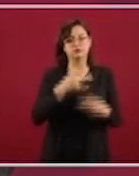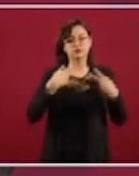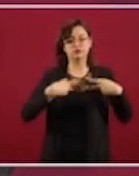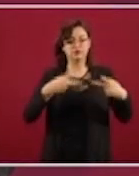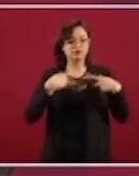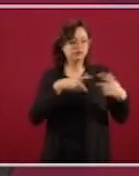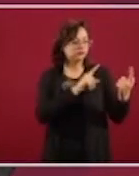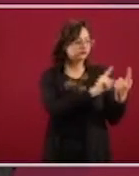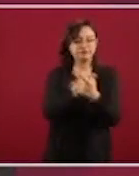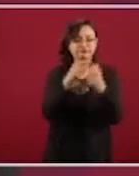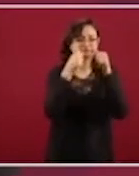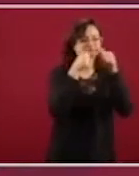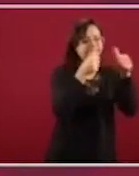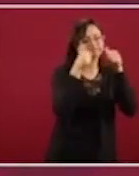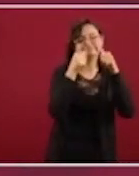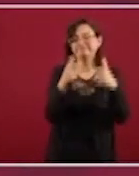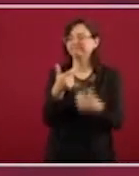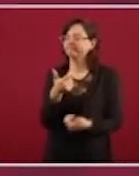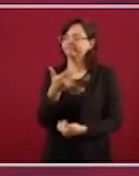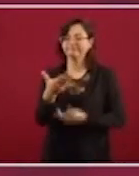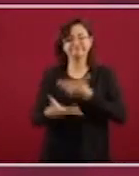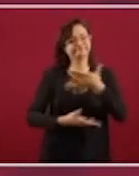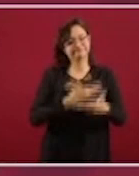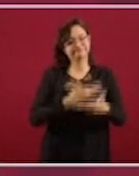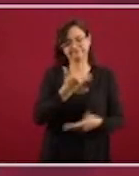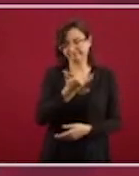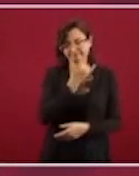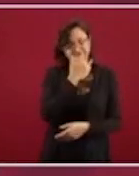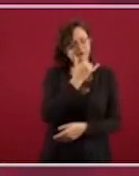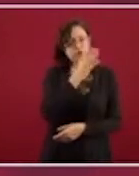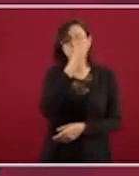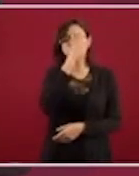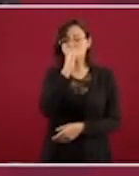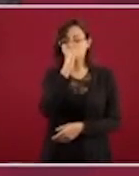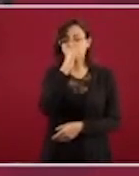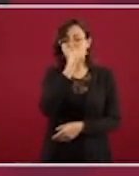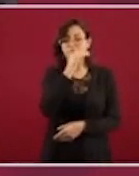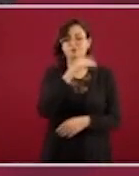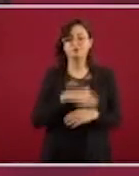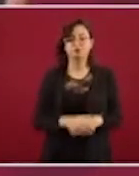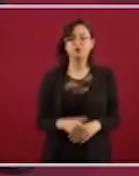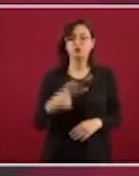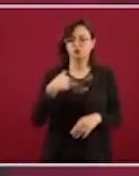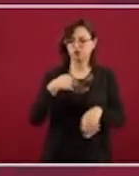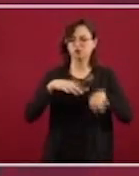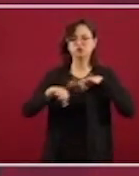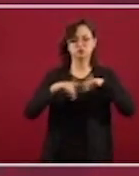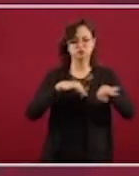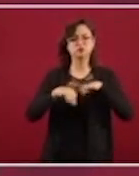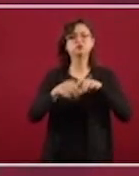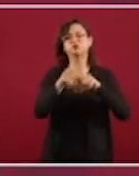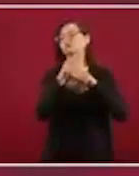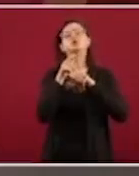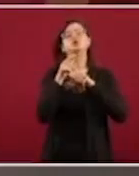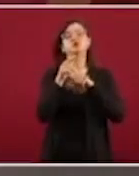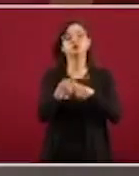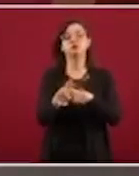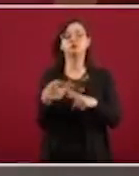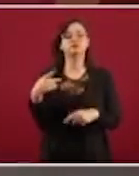no voy a atenderlos, los estoy atendiendo, pero no vamos a poder tener ni